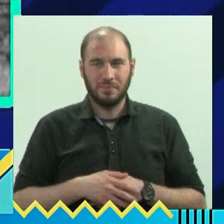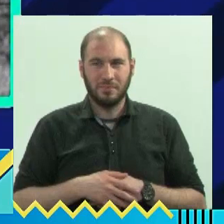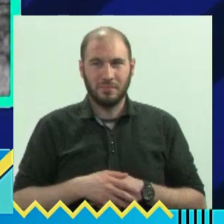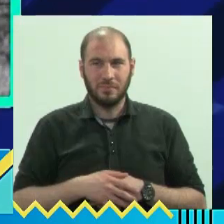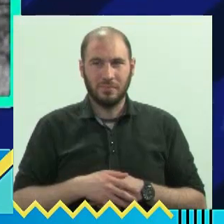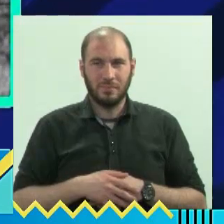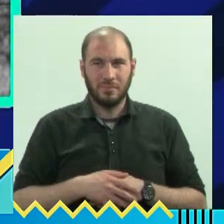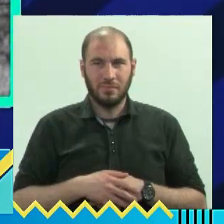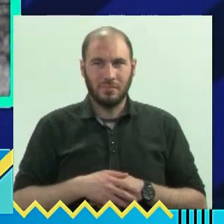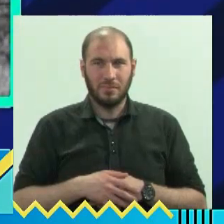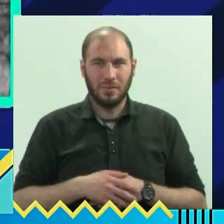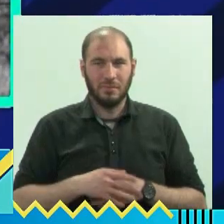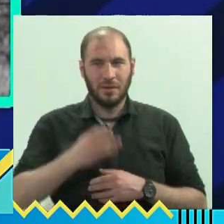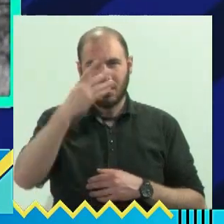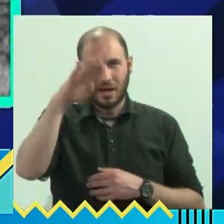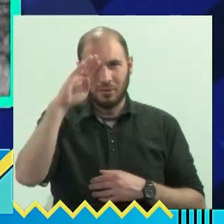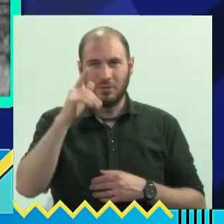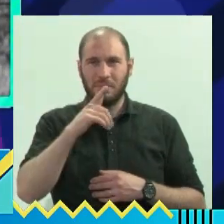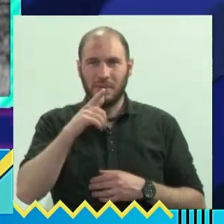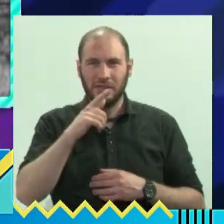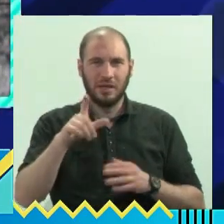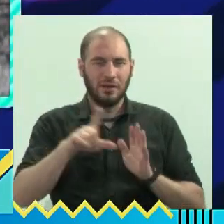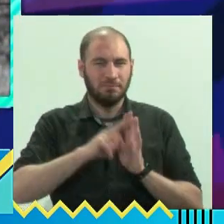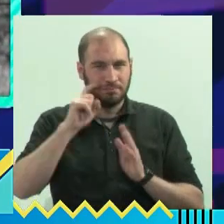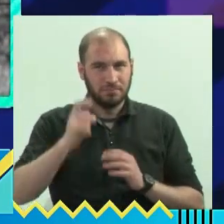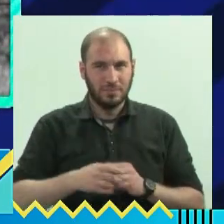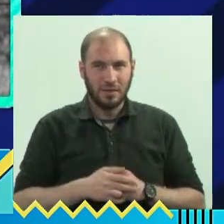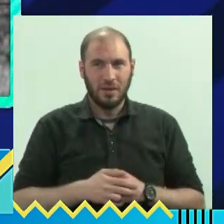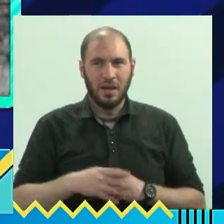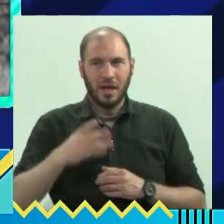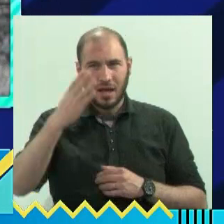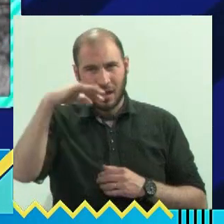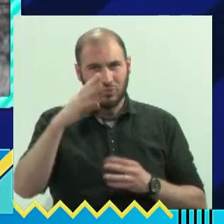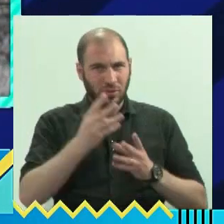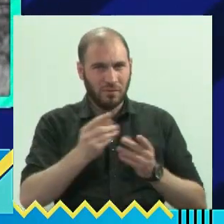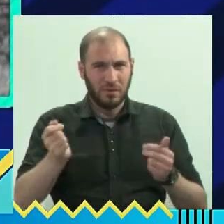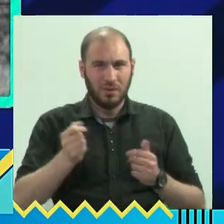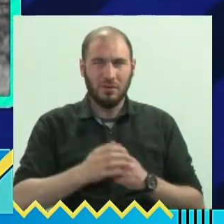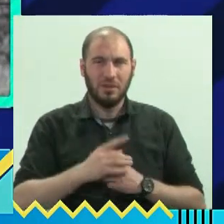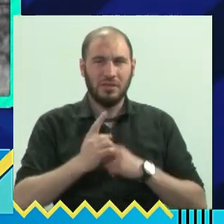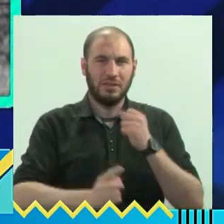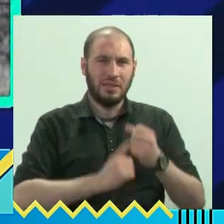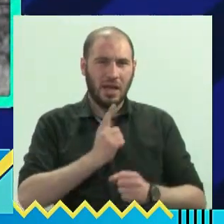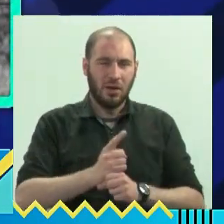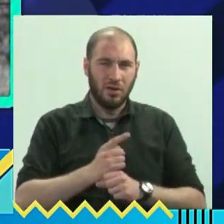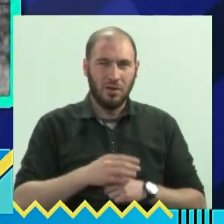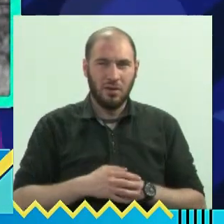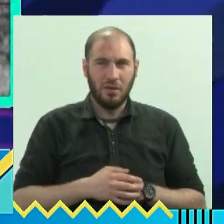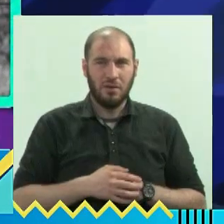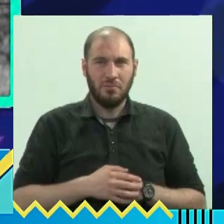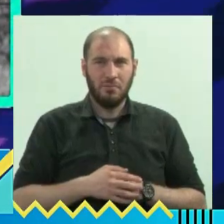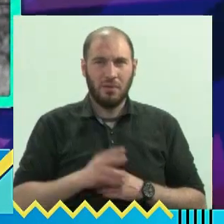Y decía, pero el gaucho como sinónimo fuera de la ley, ¿no? El gaucho, yo decía, si el gaucho dejó de existir a fines del siglo, cuando